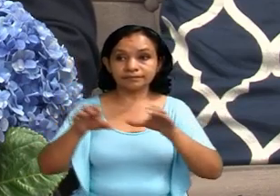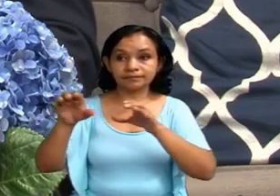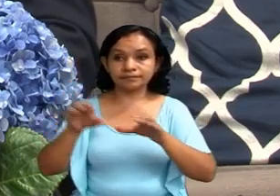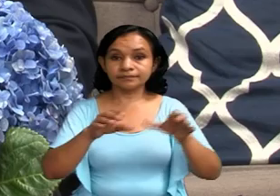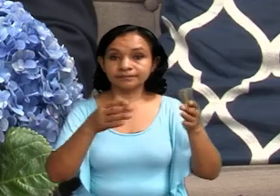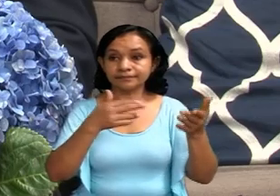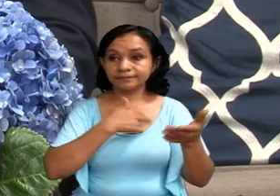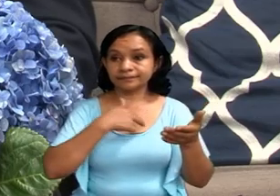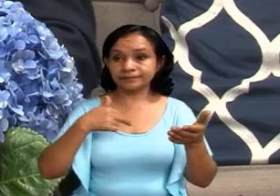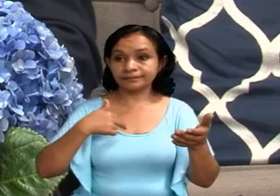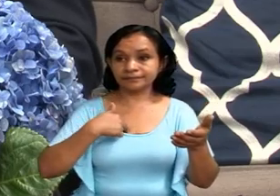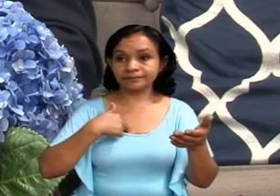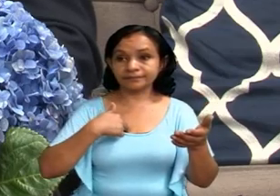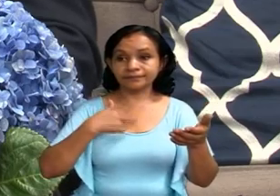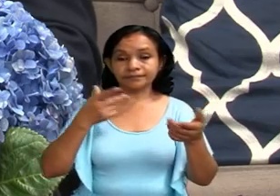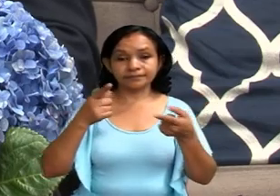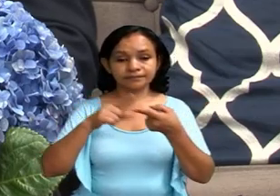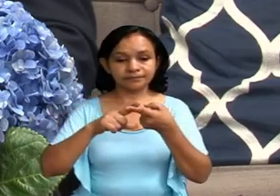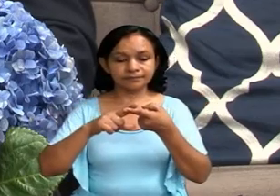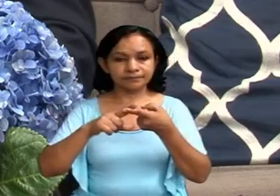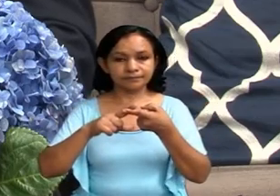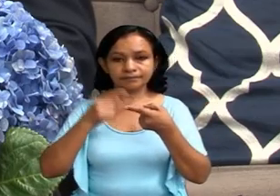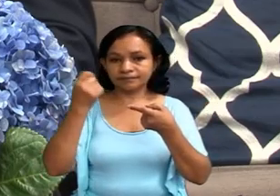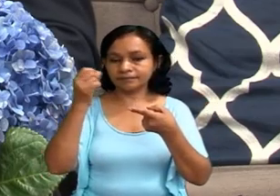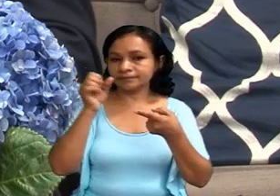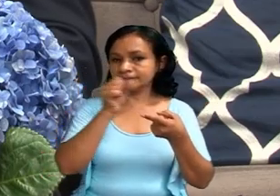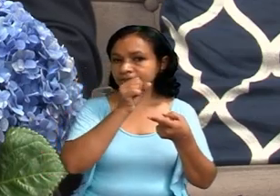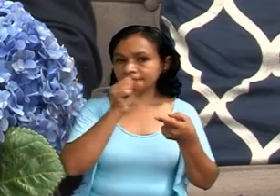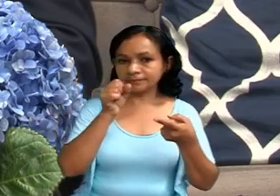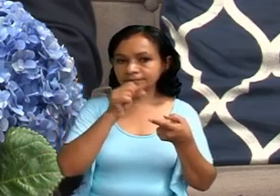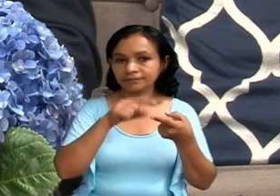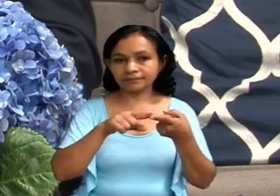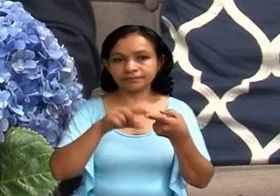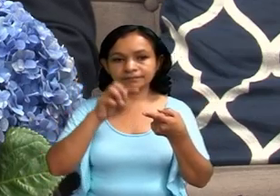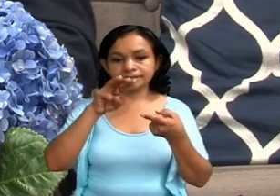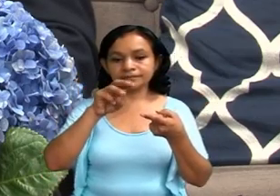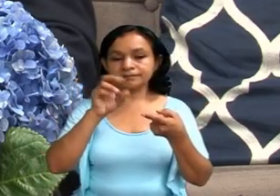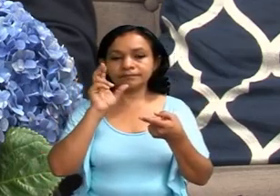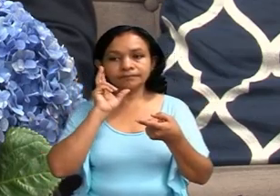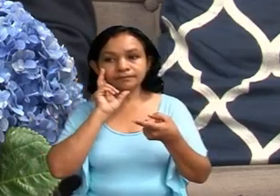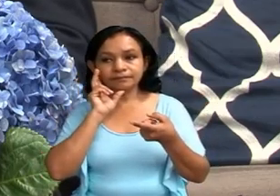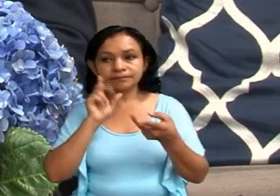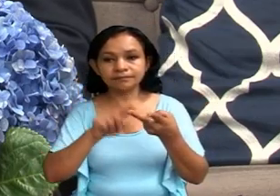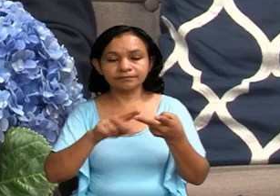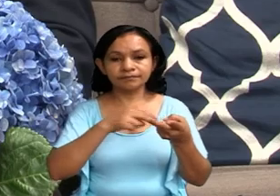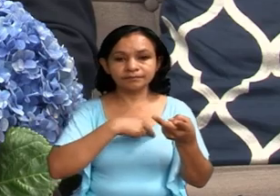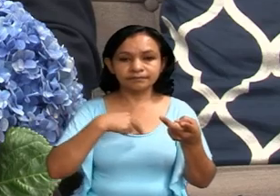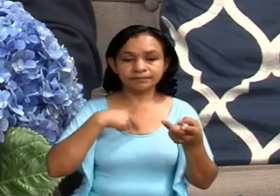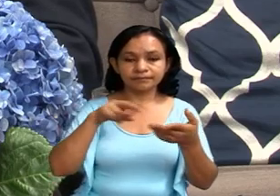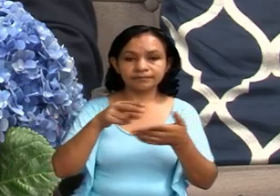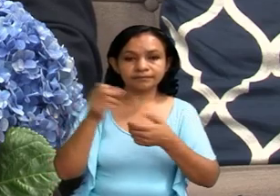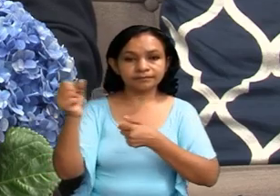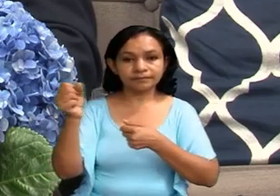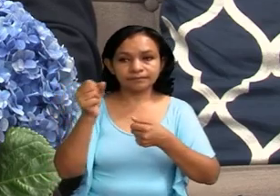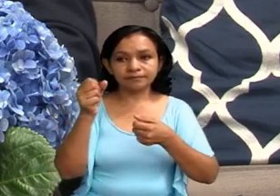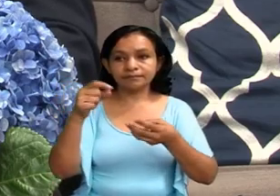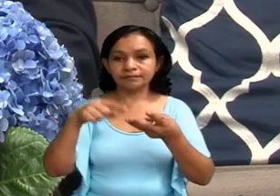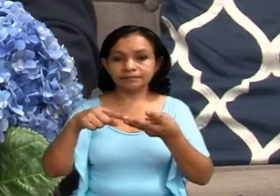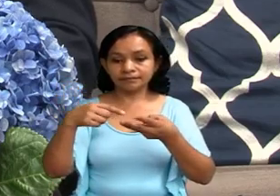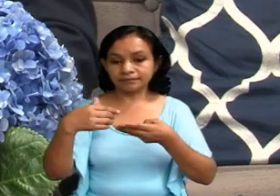hicimos el homenaje a Queen, hicimos la cantata de Martí a Darío, hicimos el festival de bolero, ahora